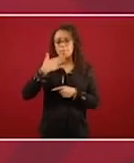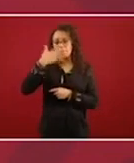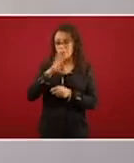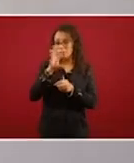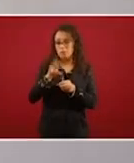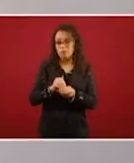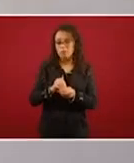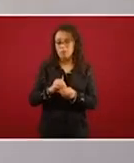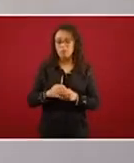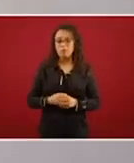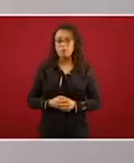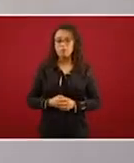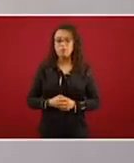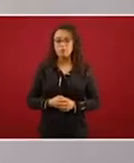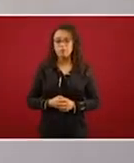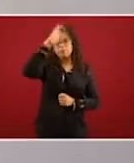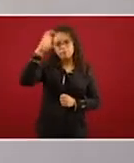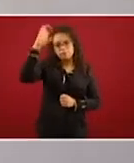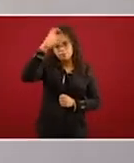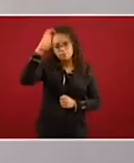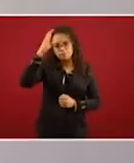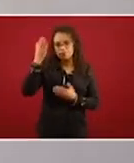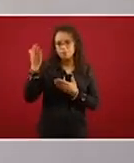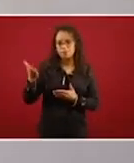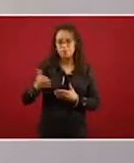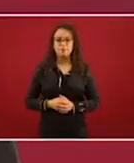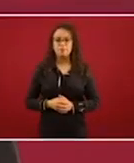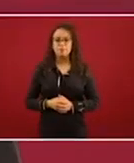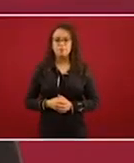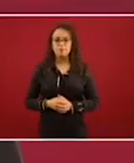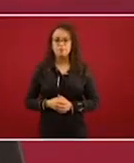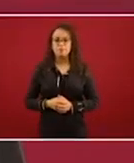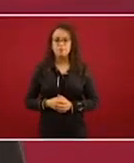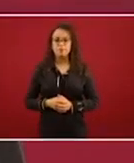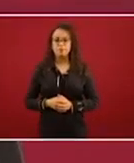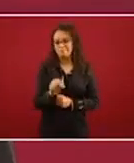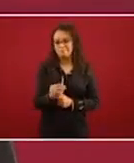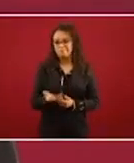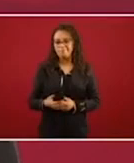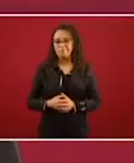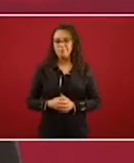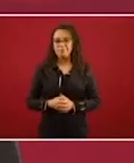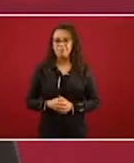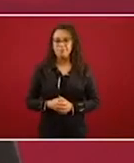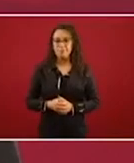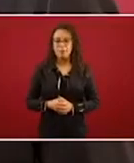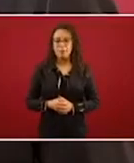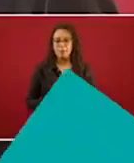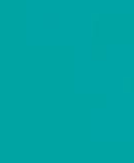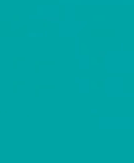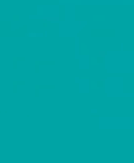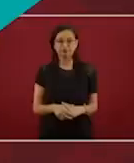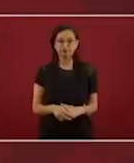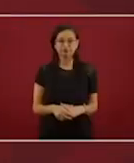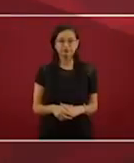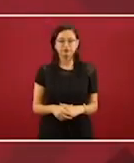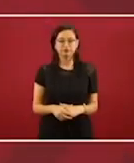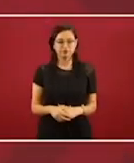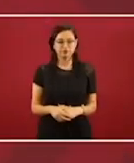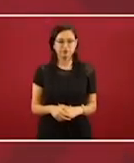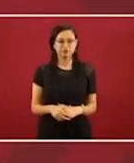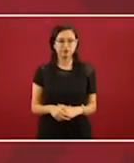especialistas, de los científicos. No es tiempo de ocurrencias, es un asunto muy serio.